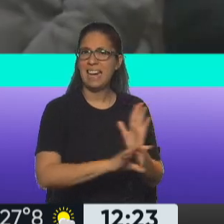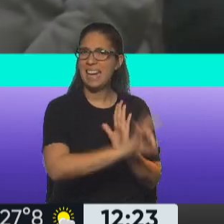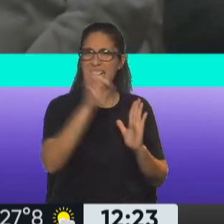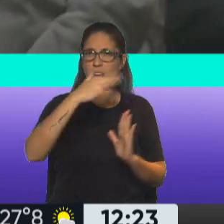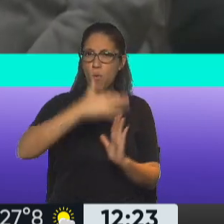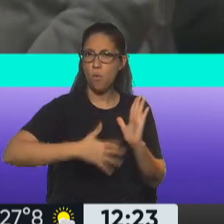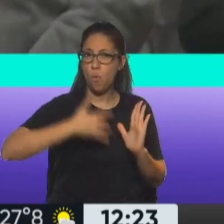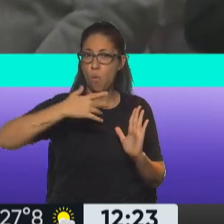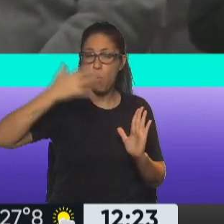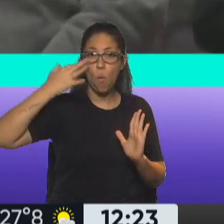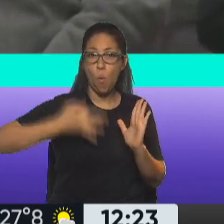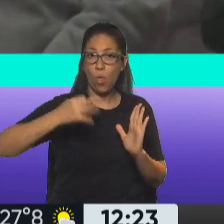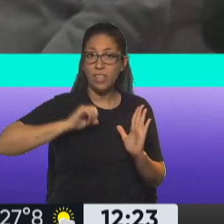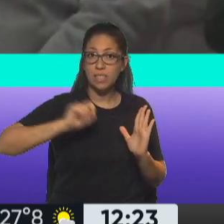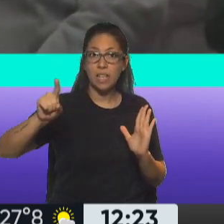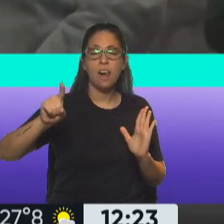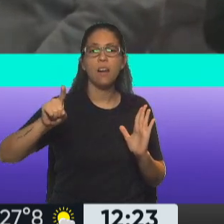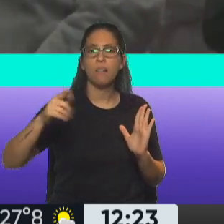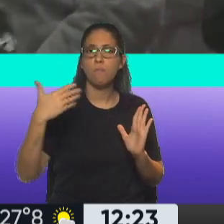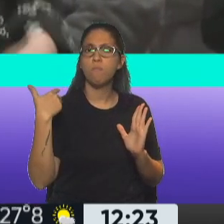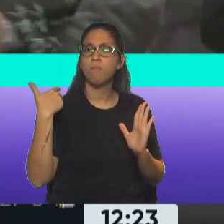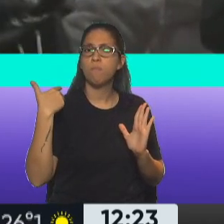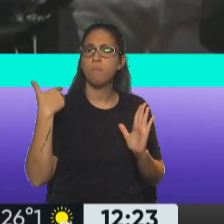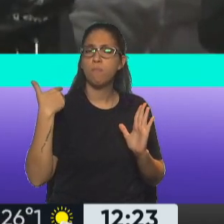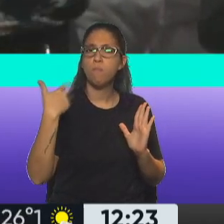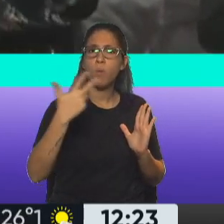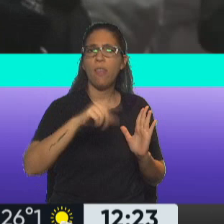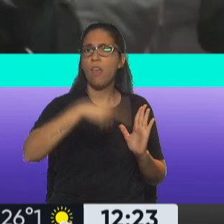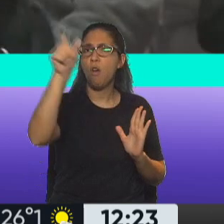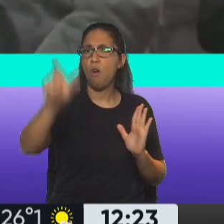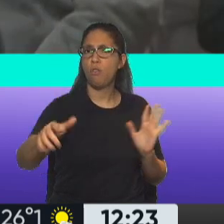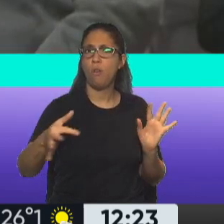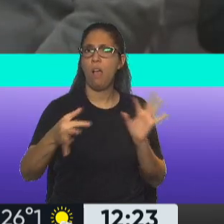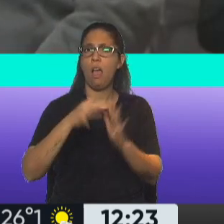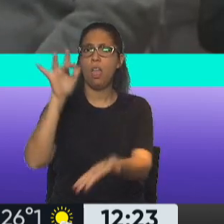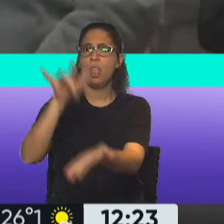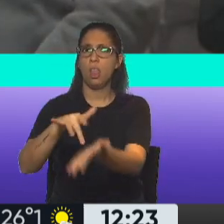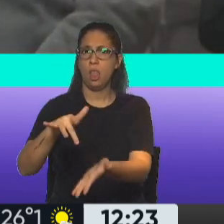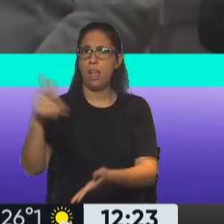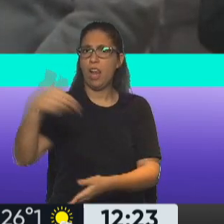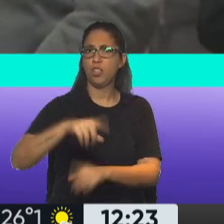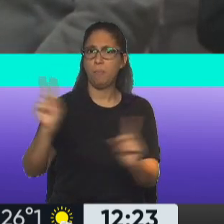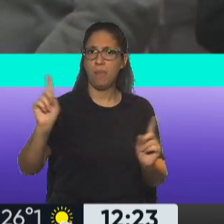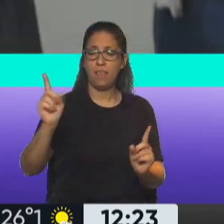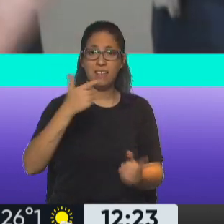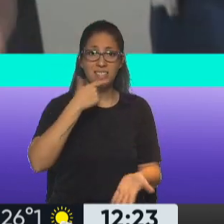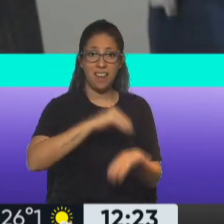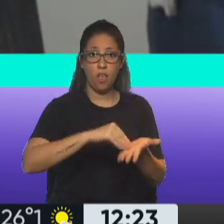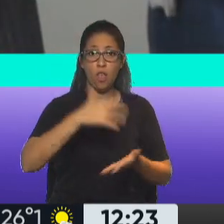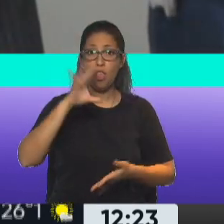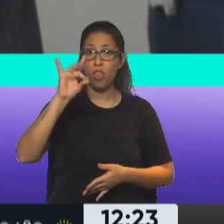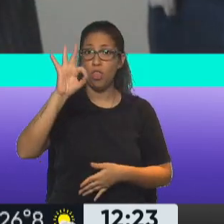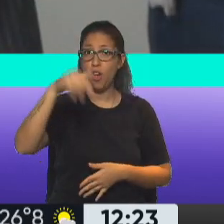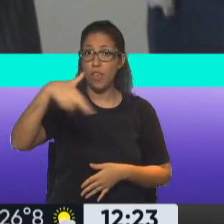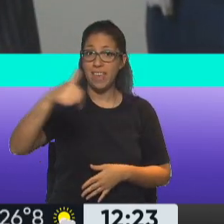fallo judicial puede afectar a un tercero que no es demandado. El senador Doñate